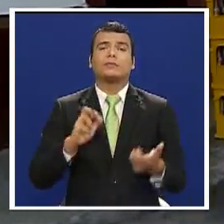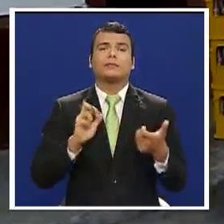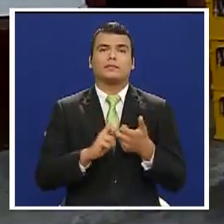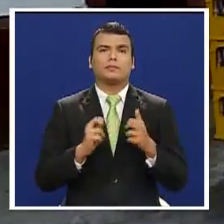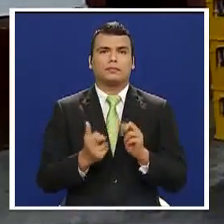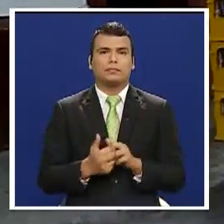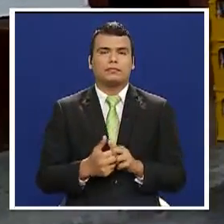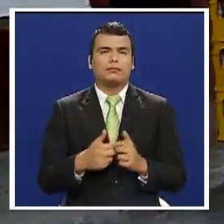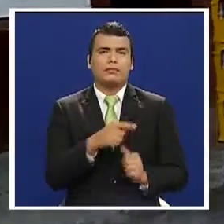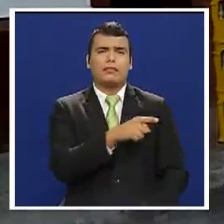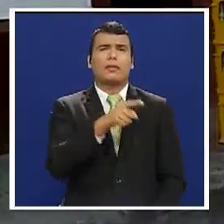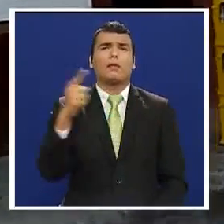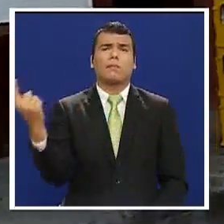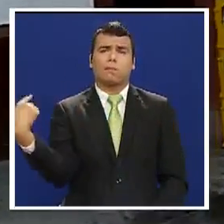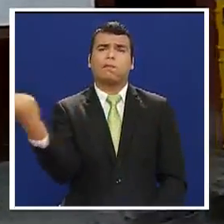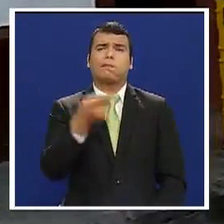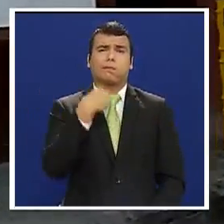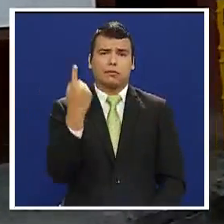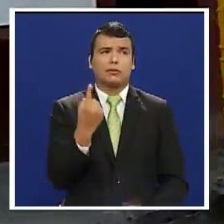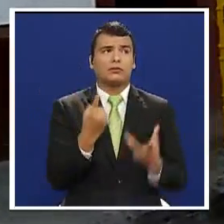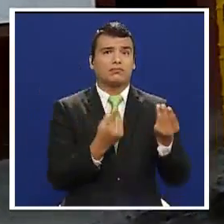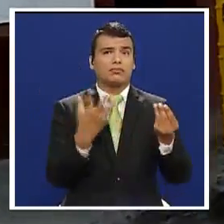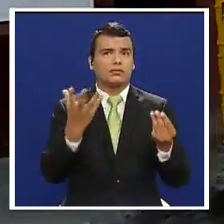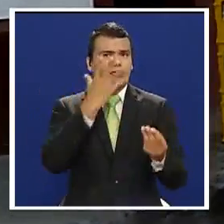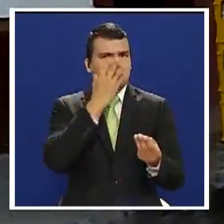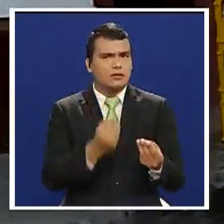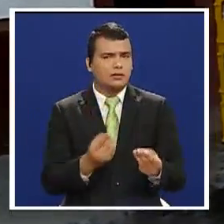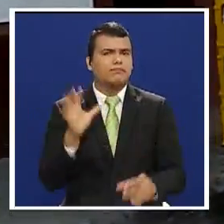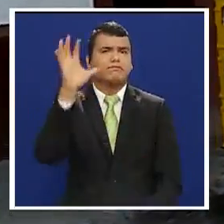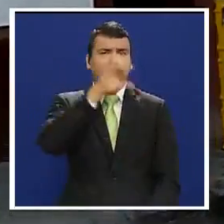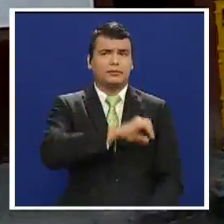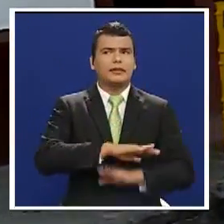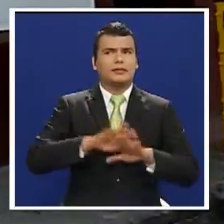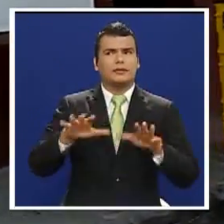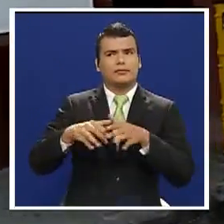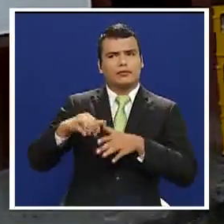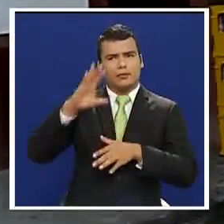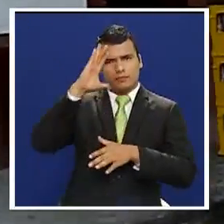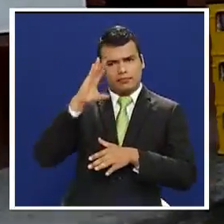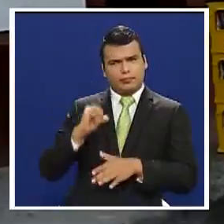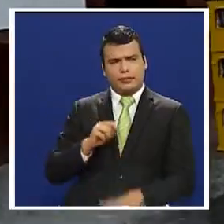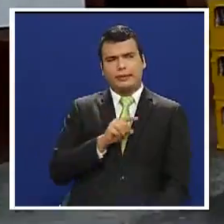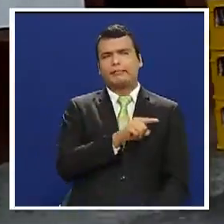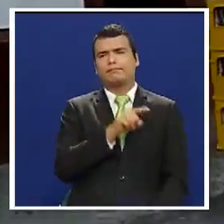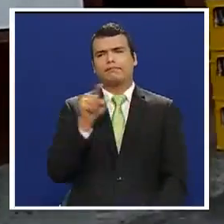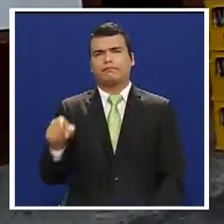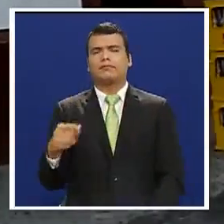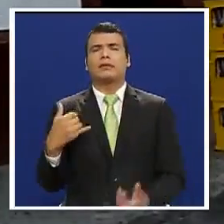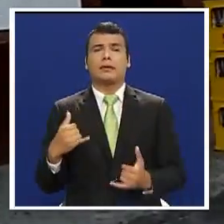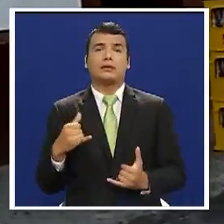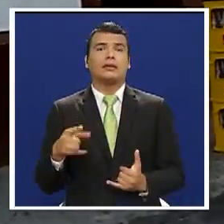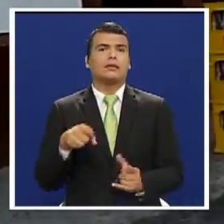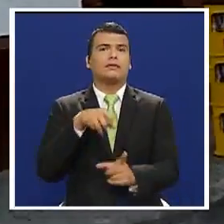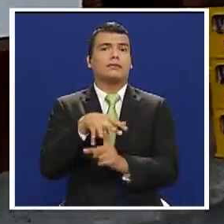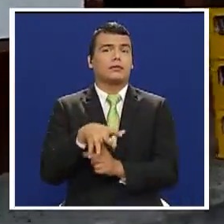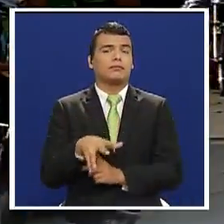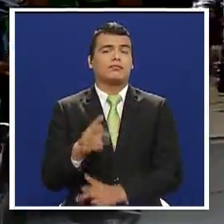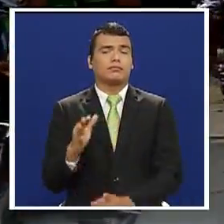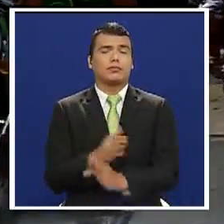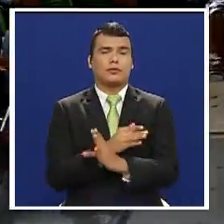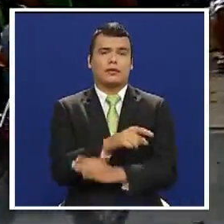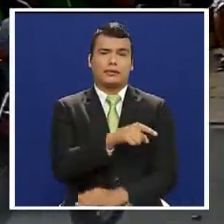otro tema también importante relacionado con esta localidad es el del orden público, producto de todo este represamiento,